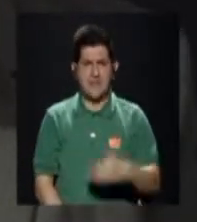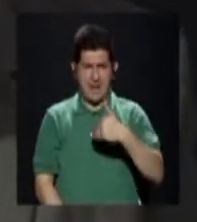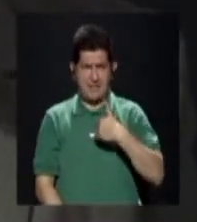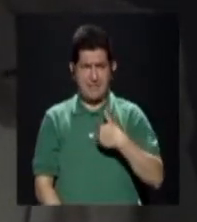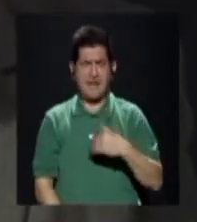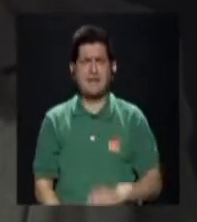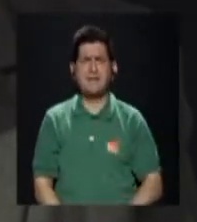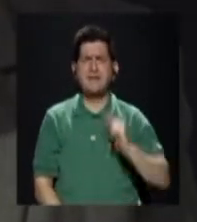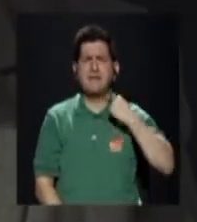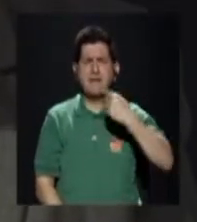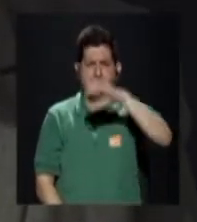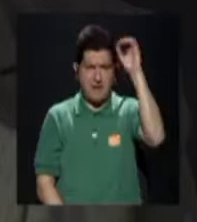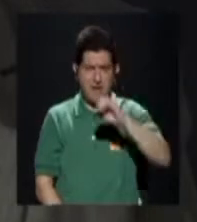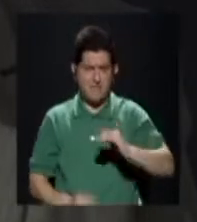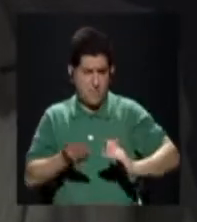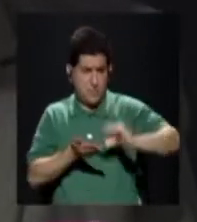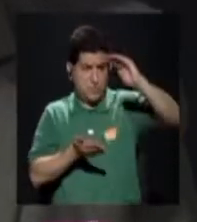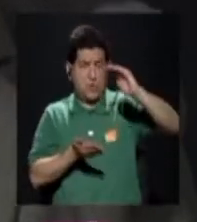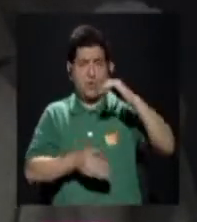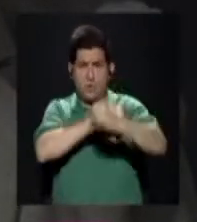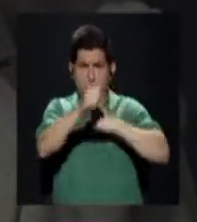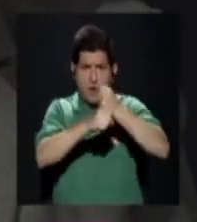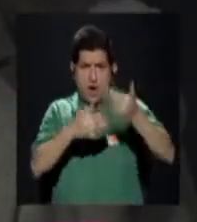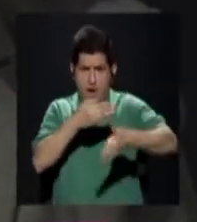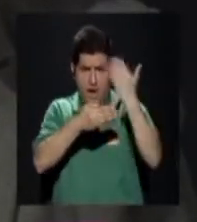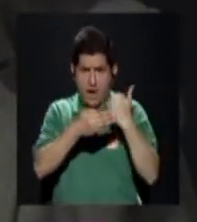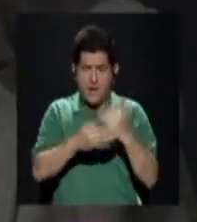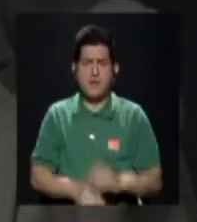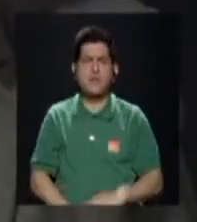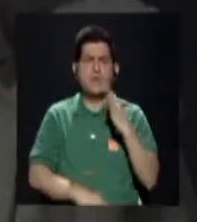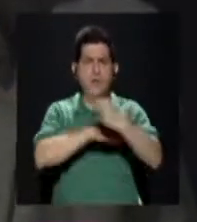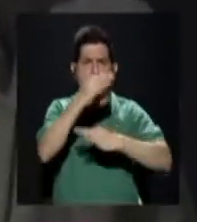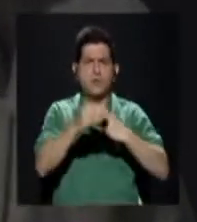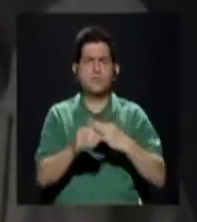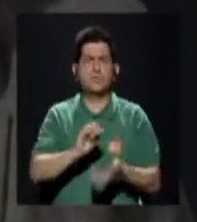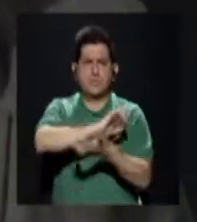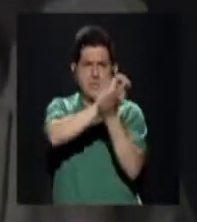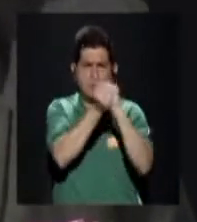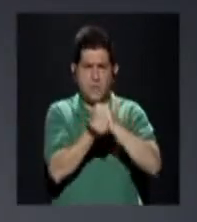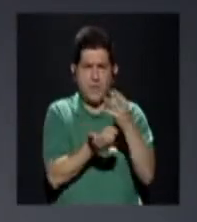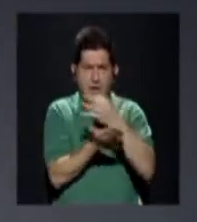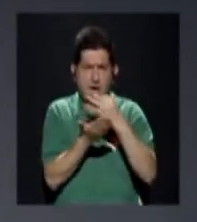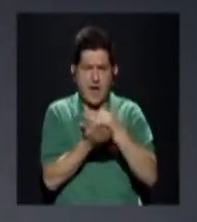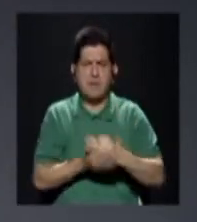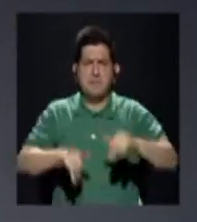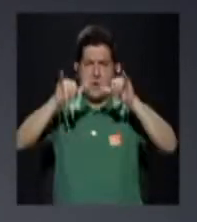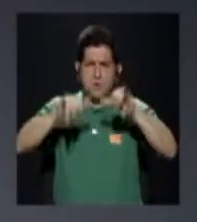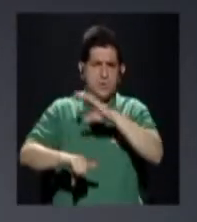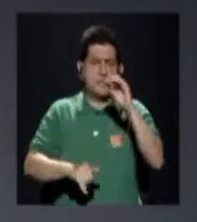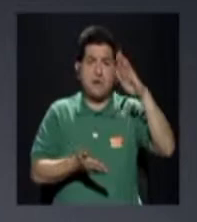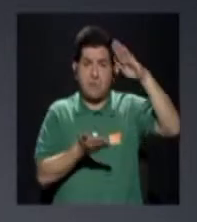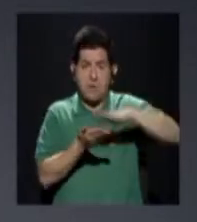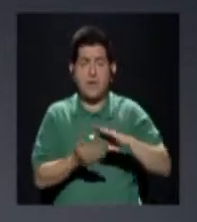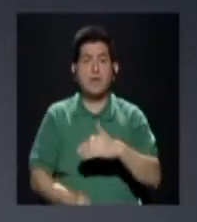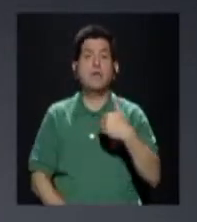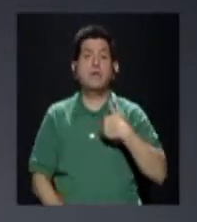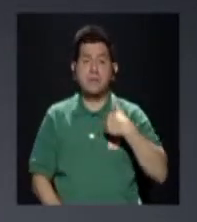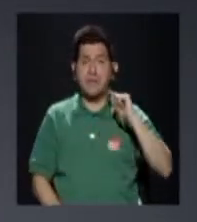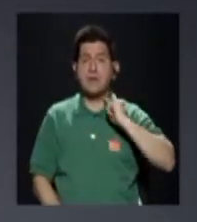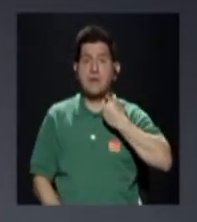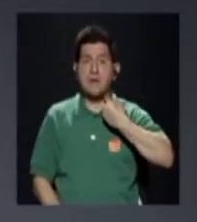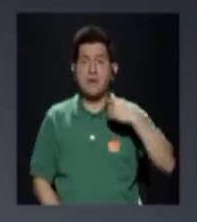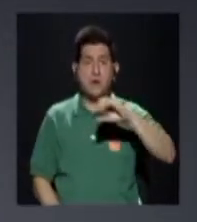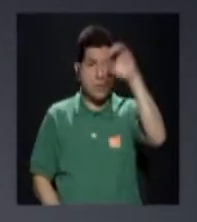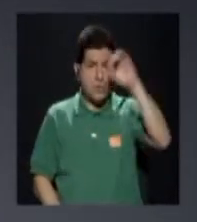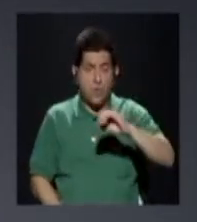tuvimos inflaciones elevadas como hace unos años, ya el tipo de cambio o estaba estable o estaba cayendo y aún así tuvimos una inflación elevada. Entonces,